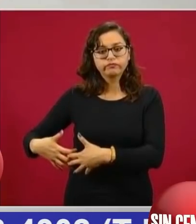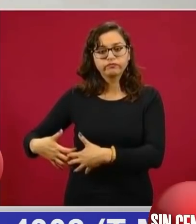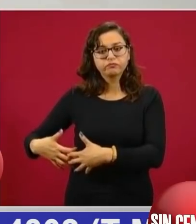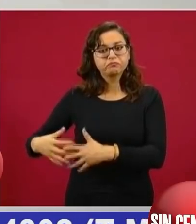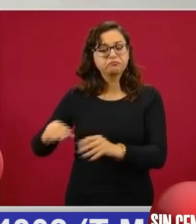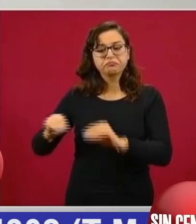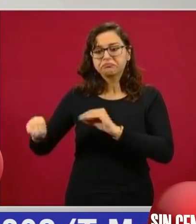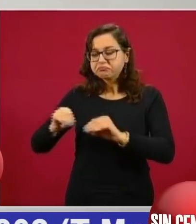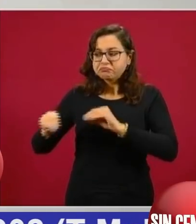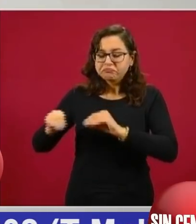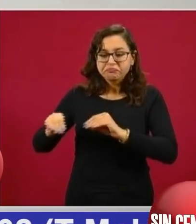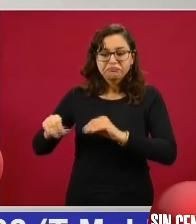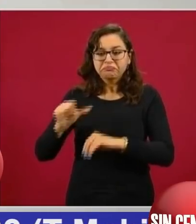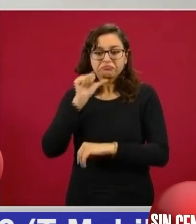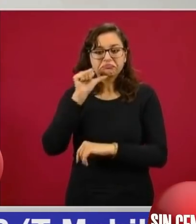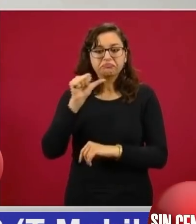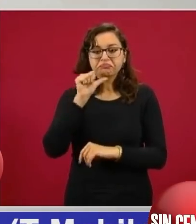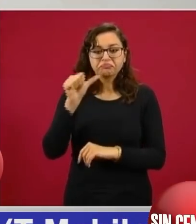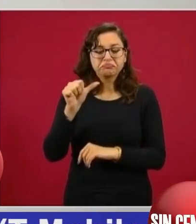no